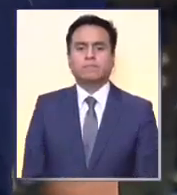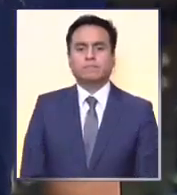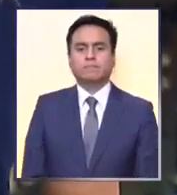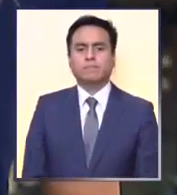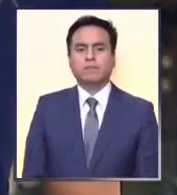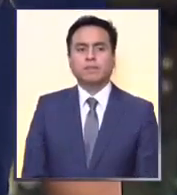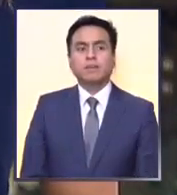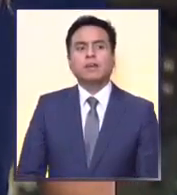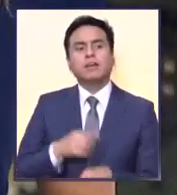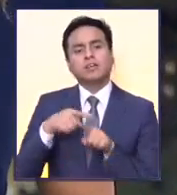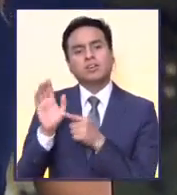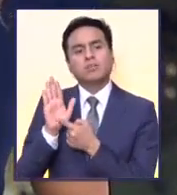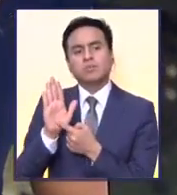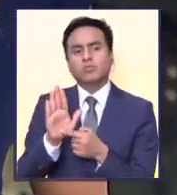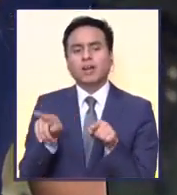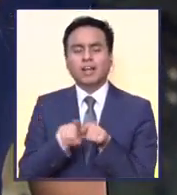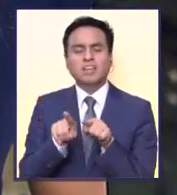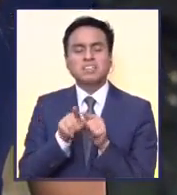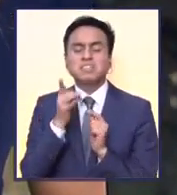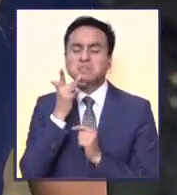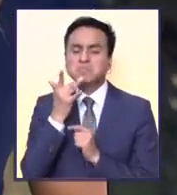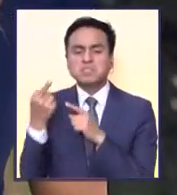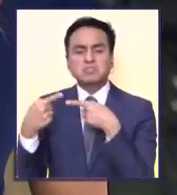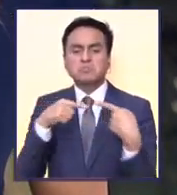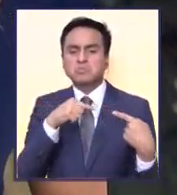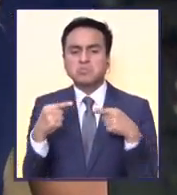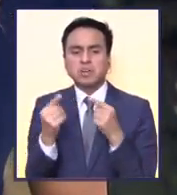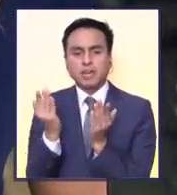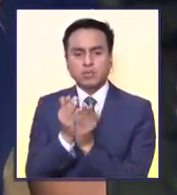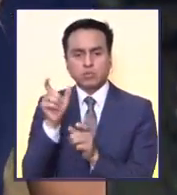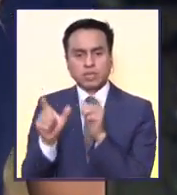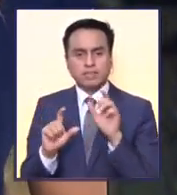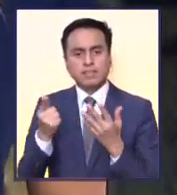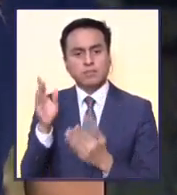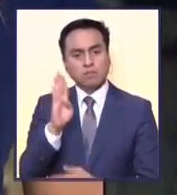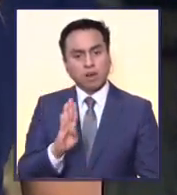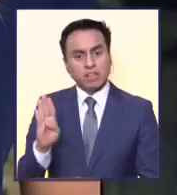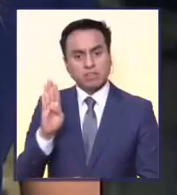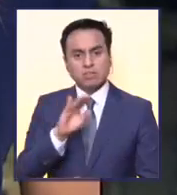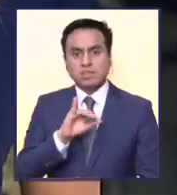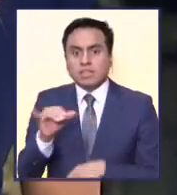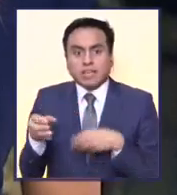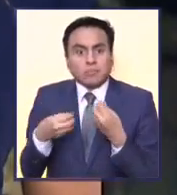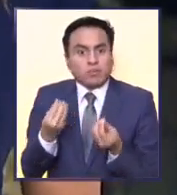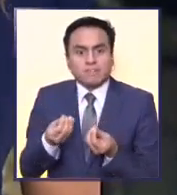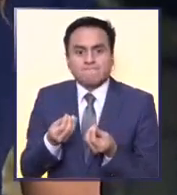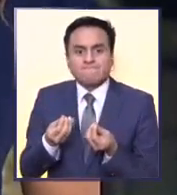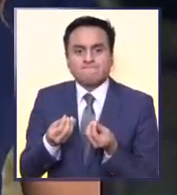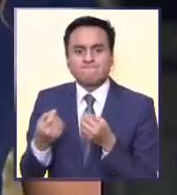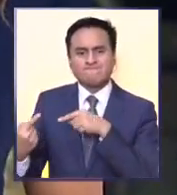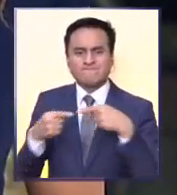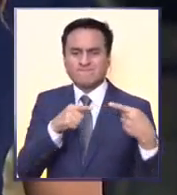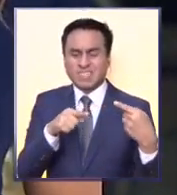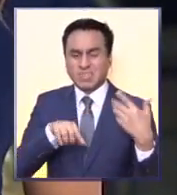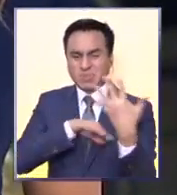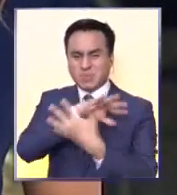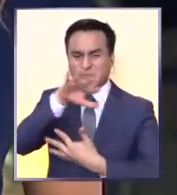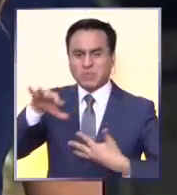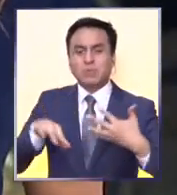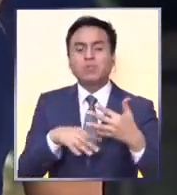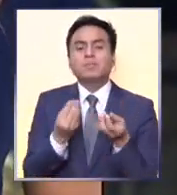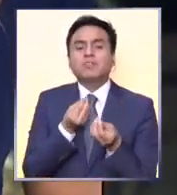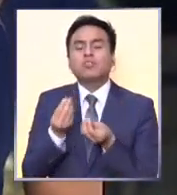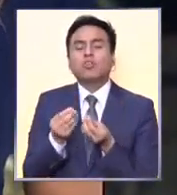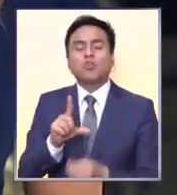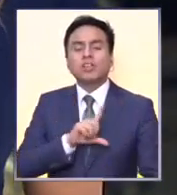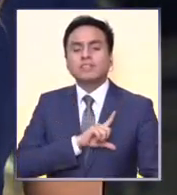es lo siguiente partido' como una simple discusión entre estudiantes de séptimo básico y terminó en una batalla campal es lo que ocurrió en